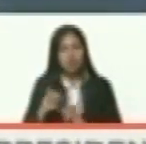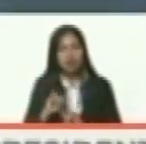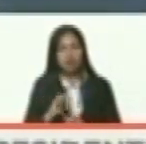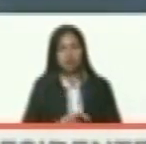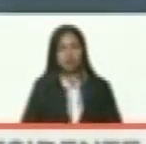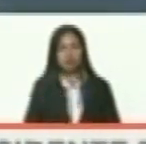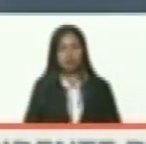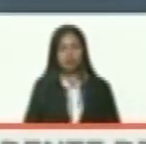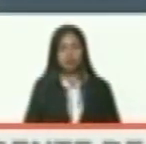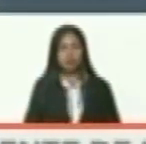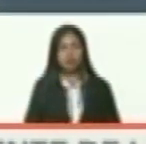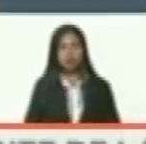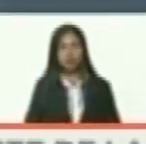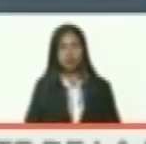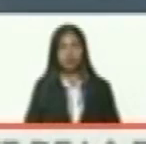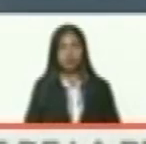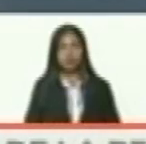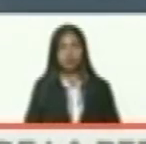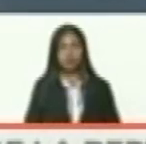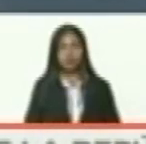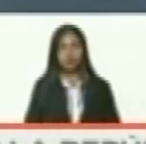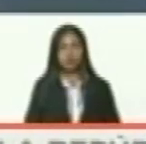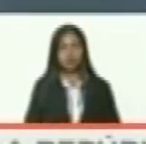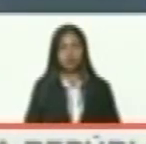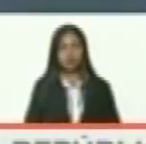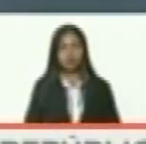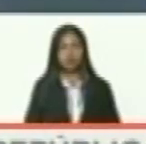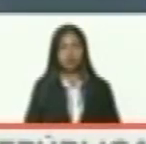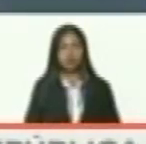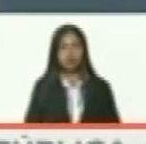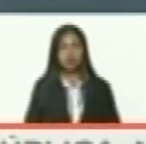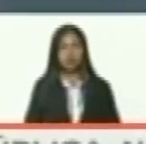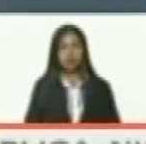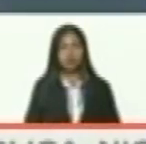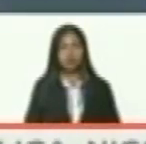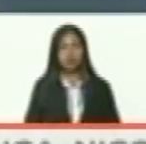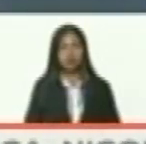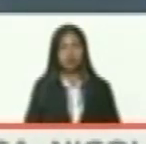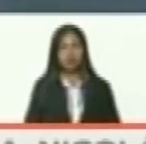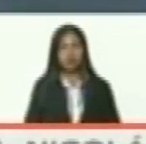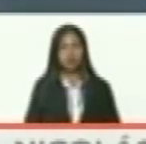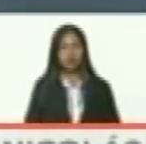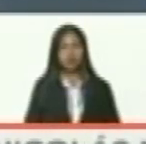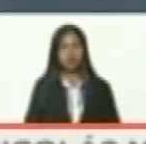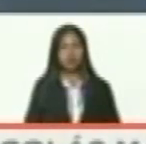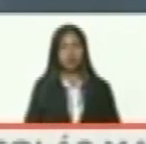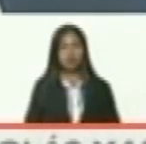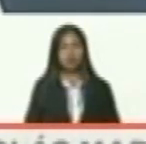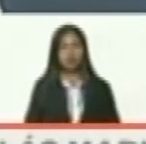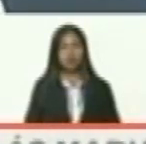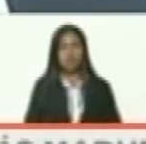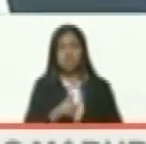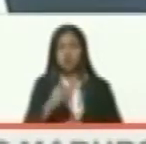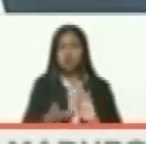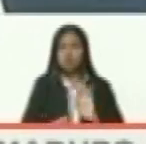dice My President. ¿Dónde está por aquí? Un segundito. Esto es